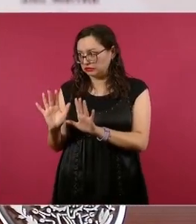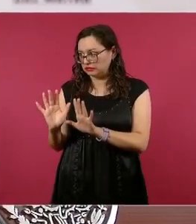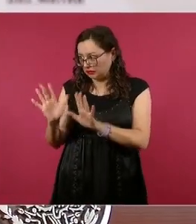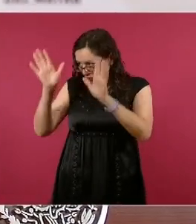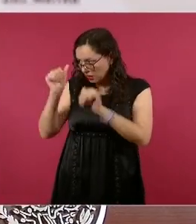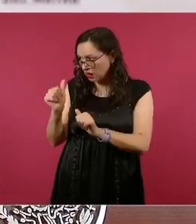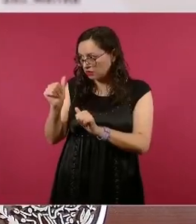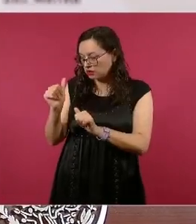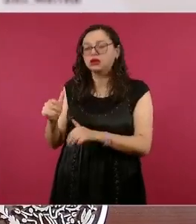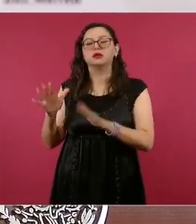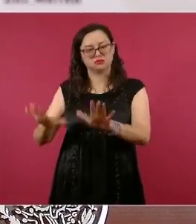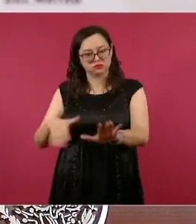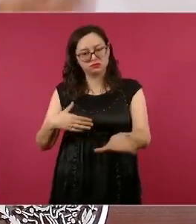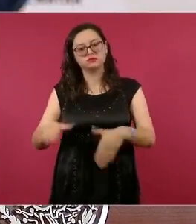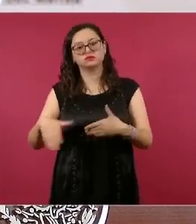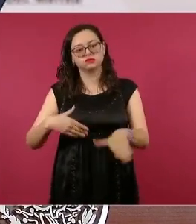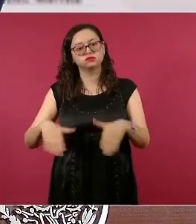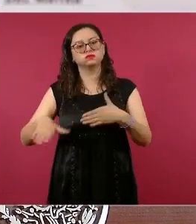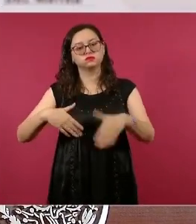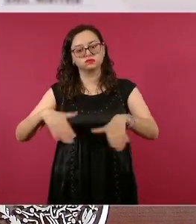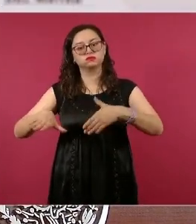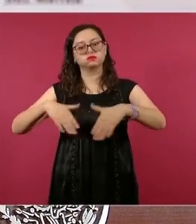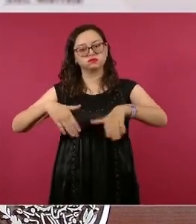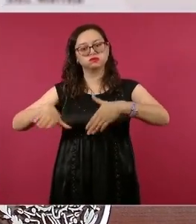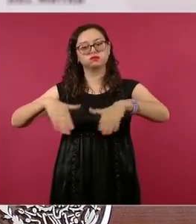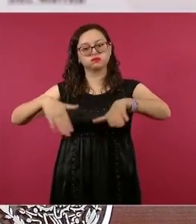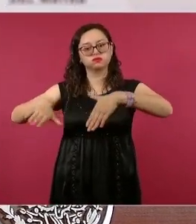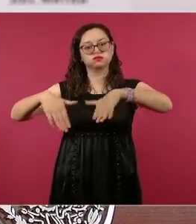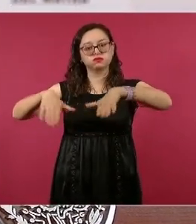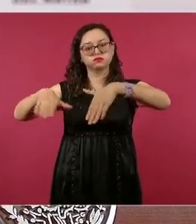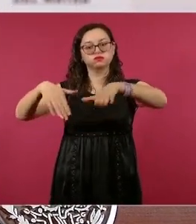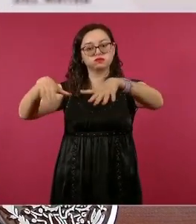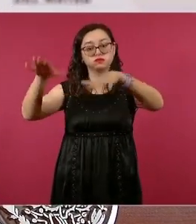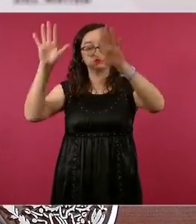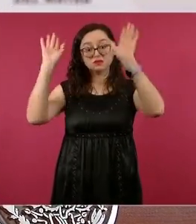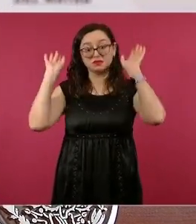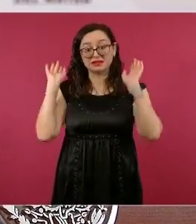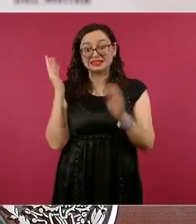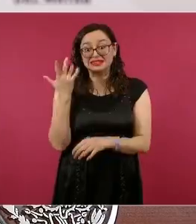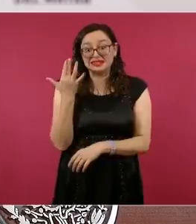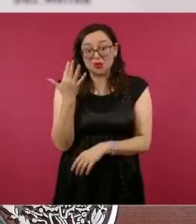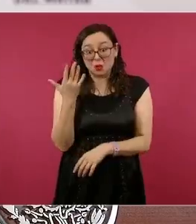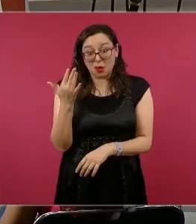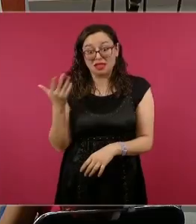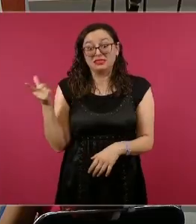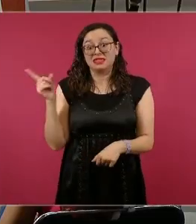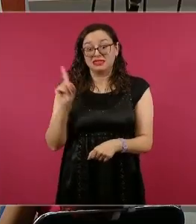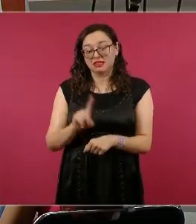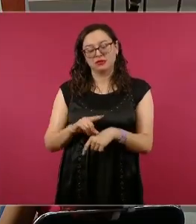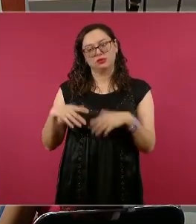caminando. Y es interesante todo lo que fue pasando en el camino.